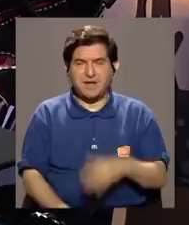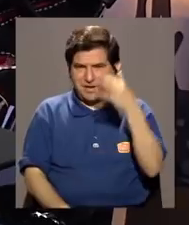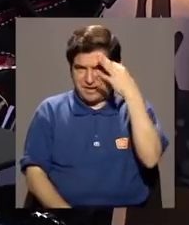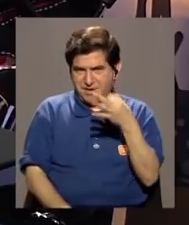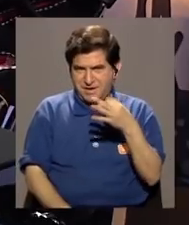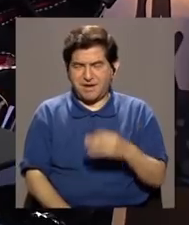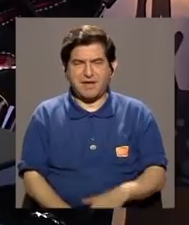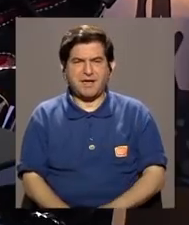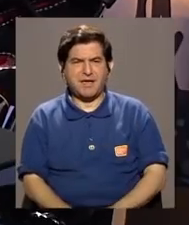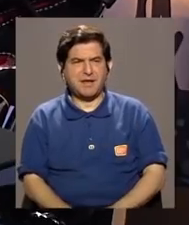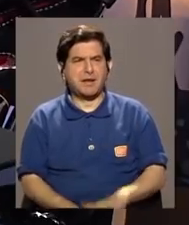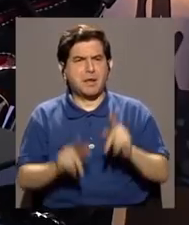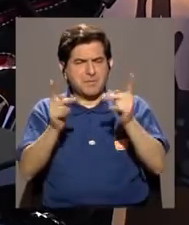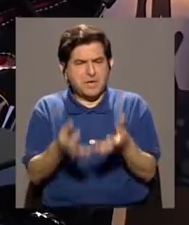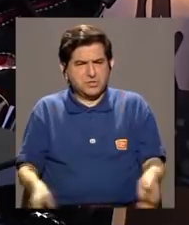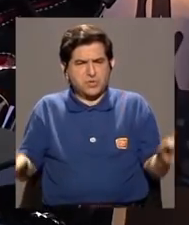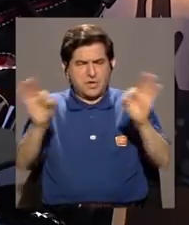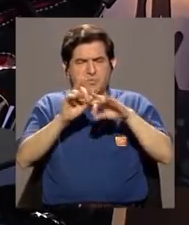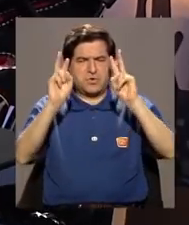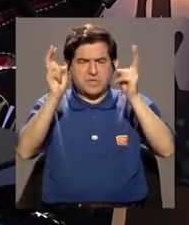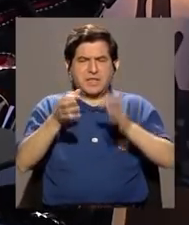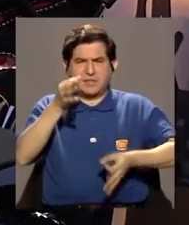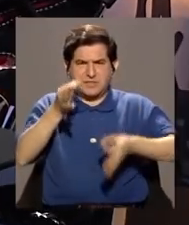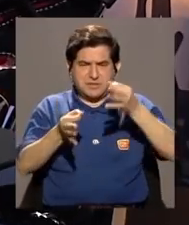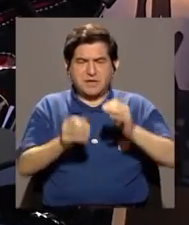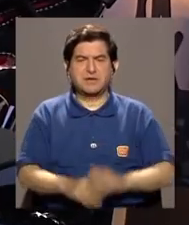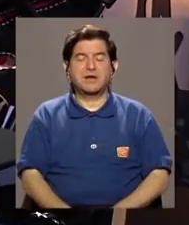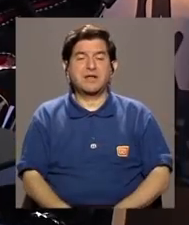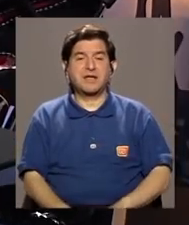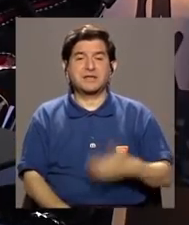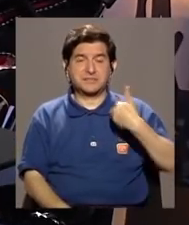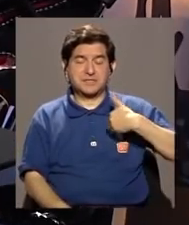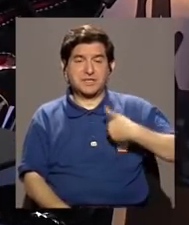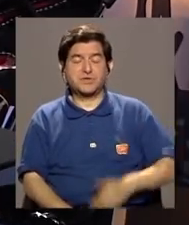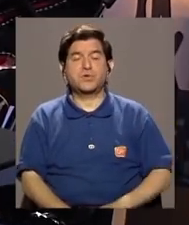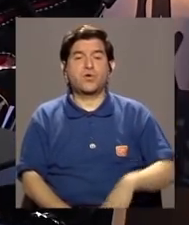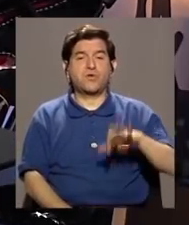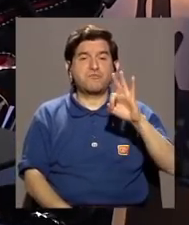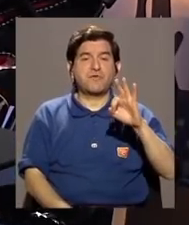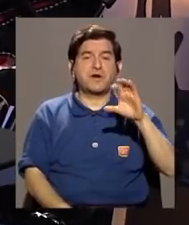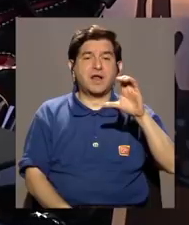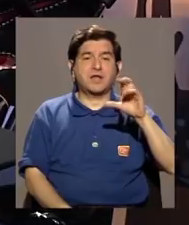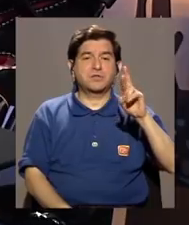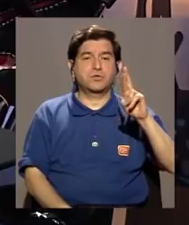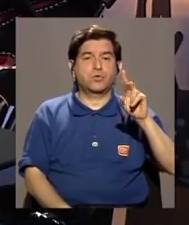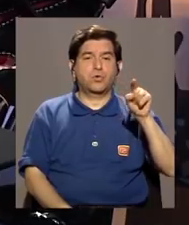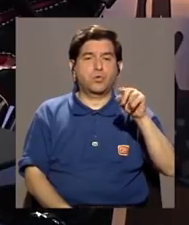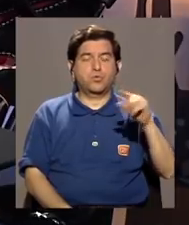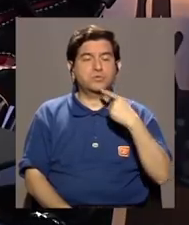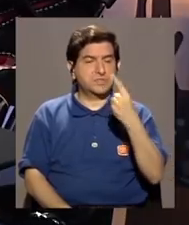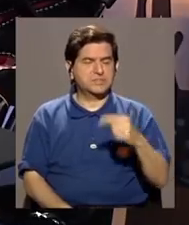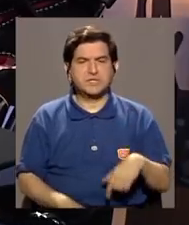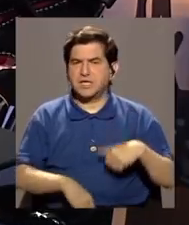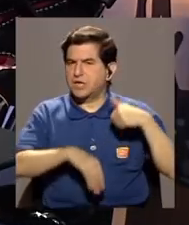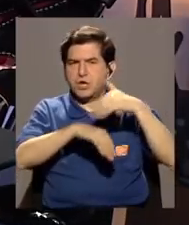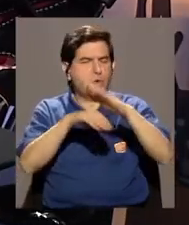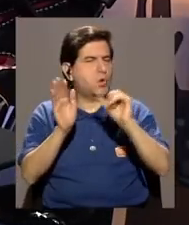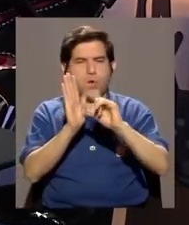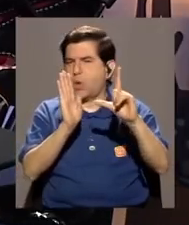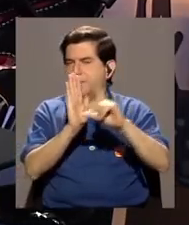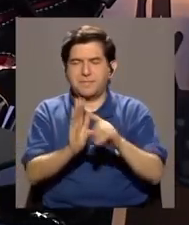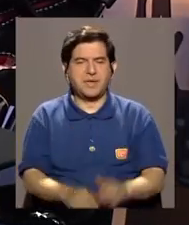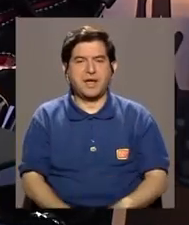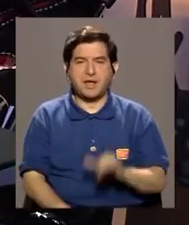un referente en temas judiciales que es don fernando cruz bota que definitivamente no tenía que ir a la asamblea